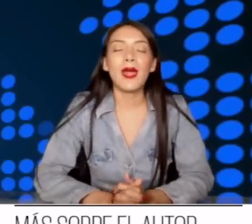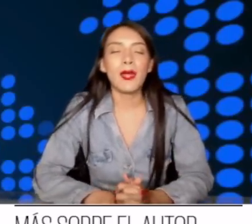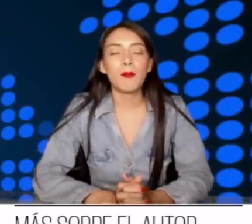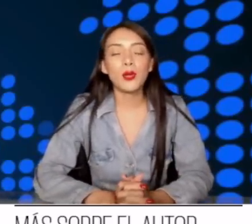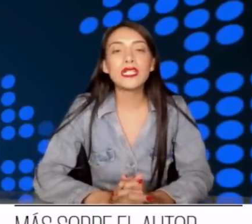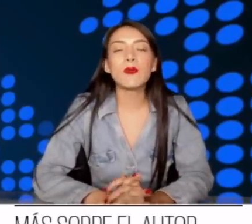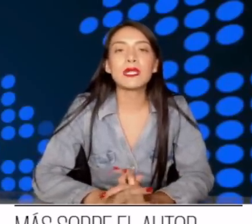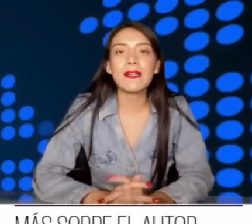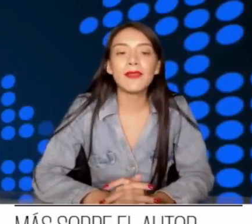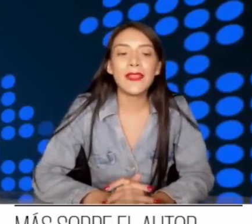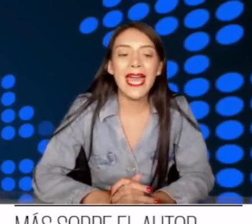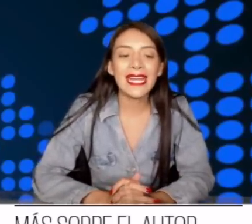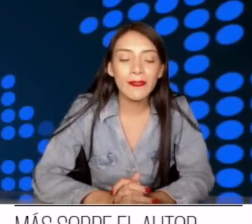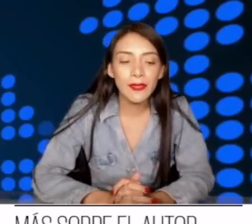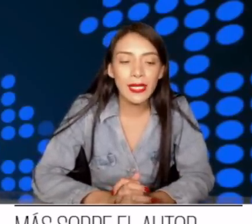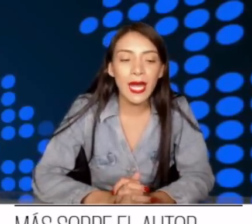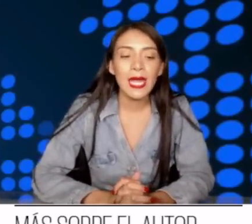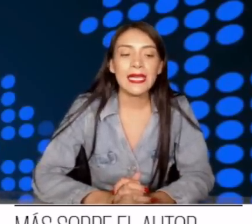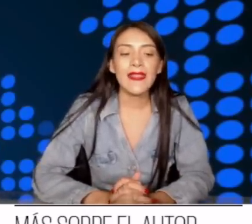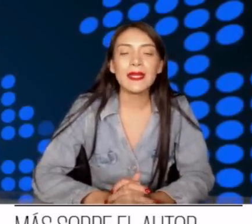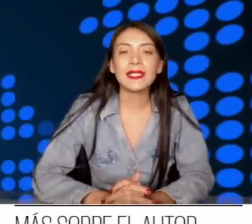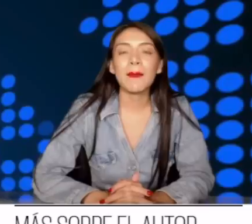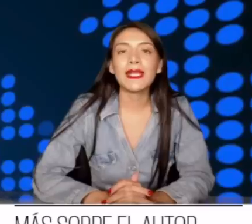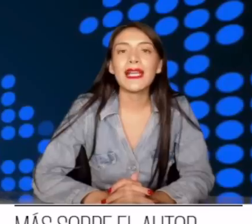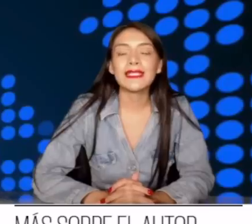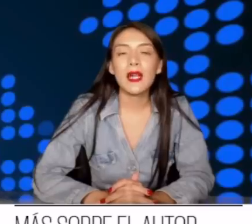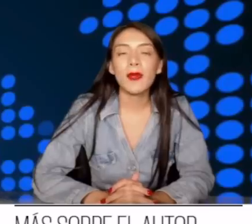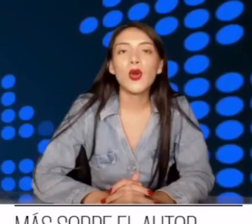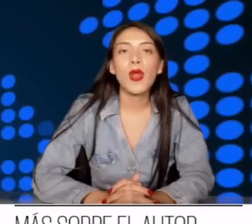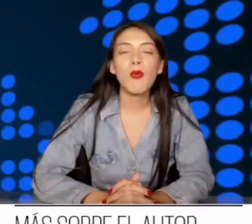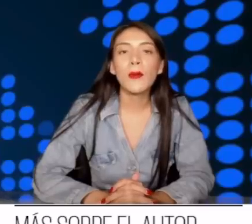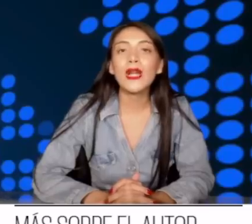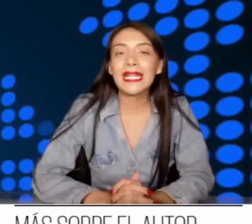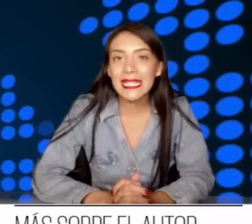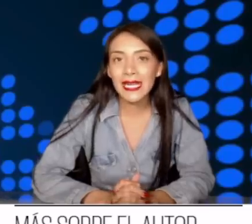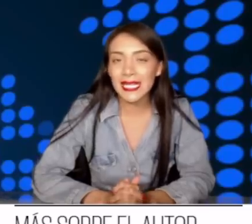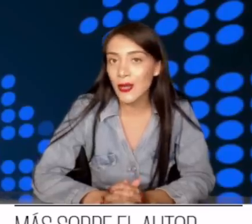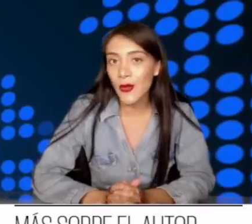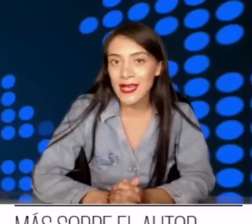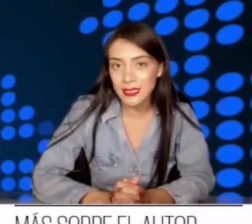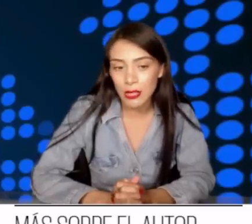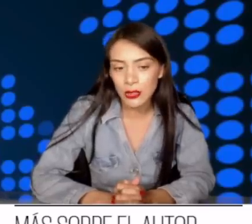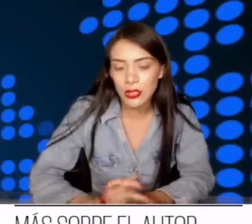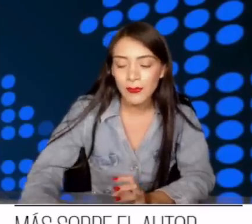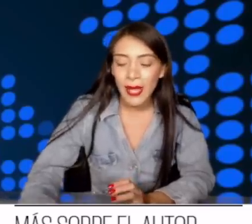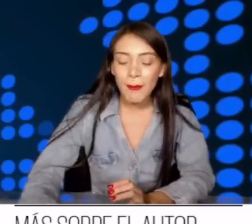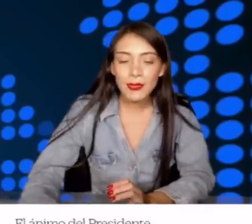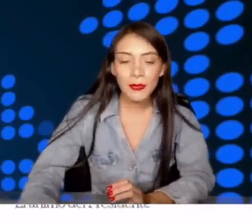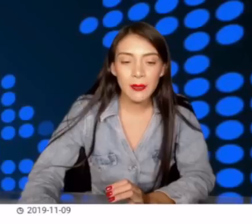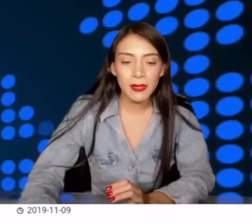el próximo presidente de Argentina, y además de que América Latina lo ve como el nuevo líder y no a Estados